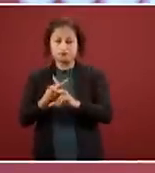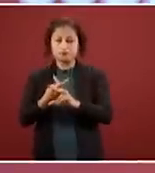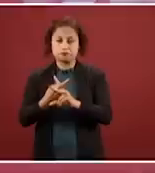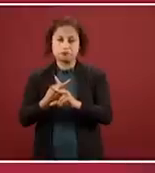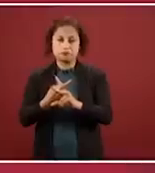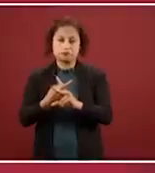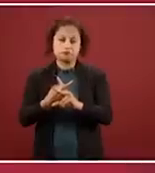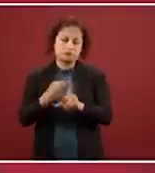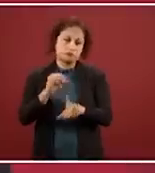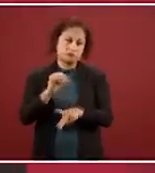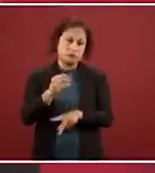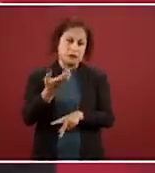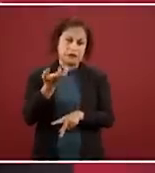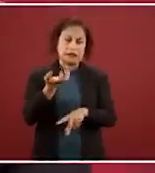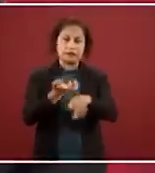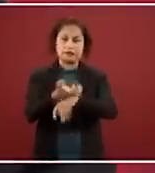Hay veces